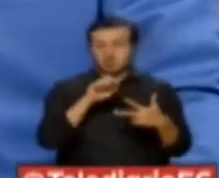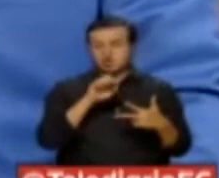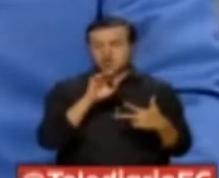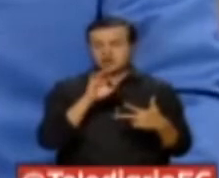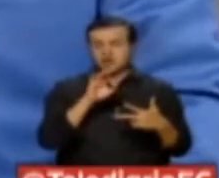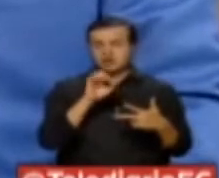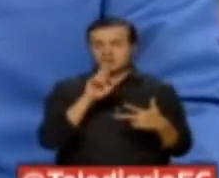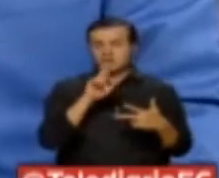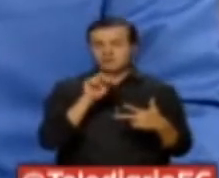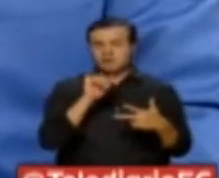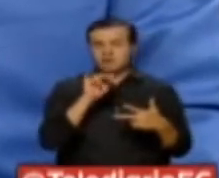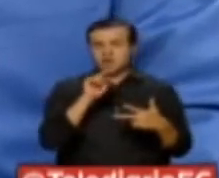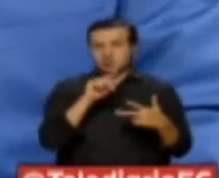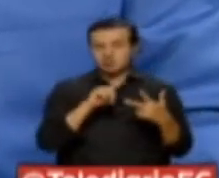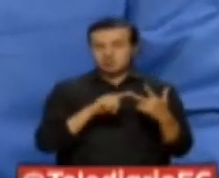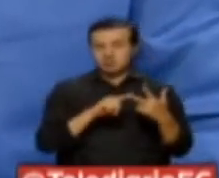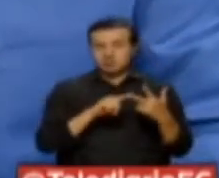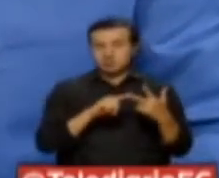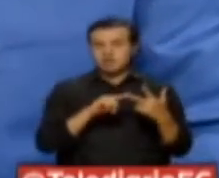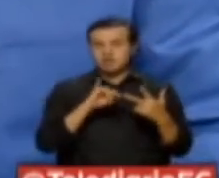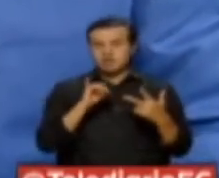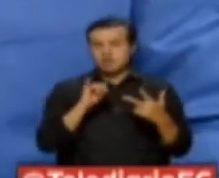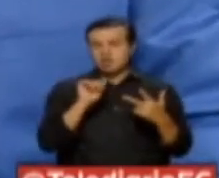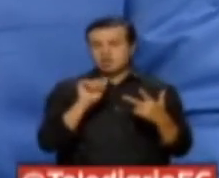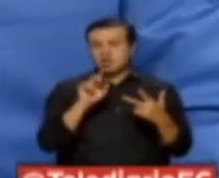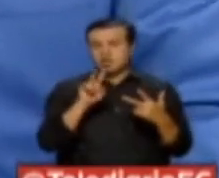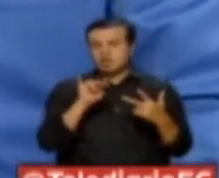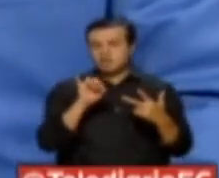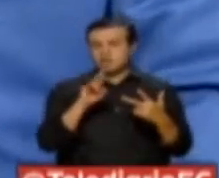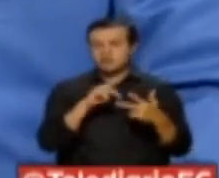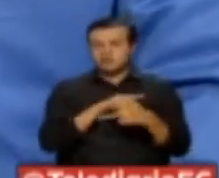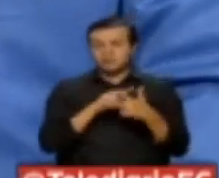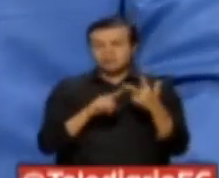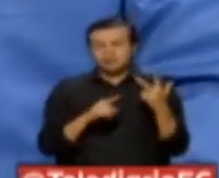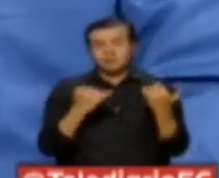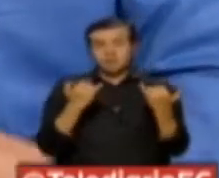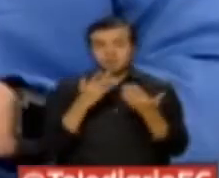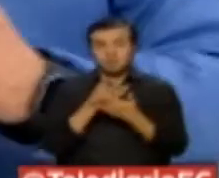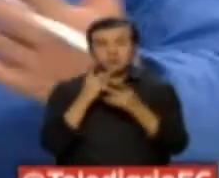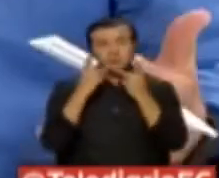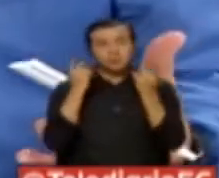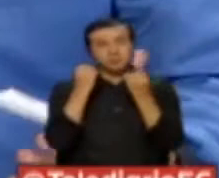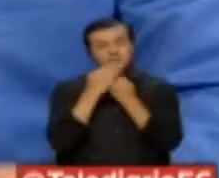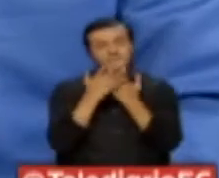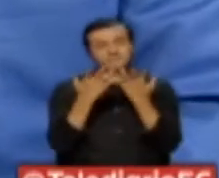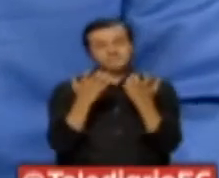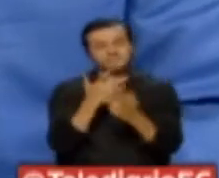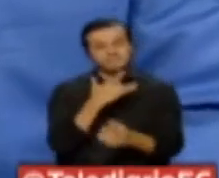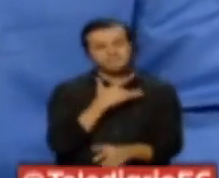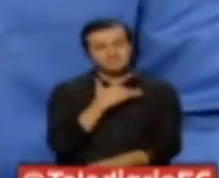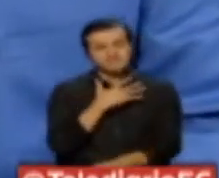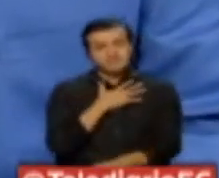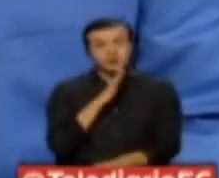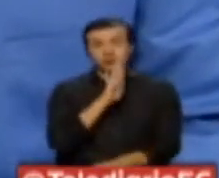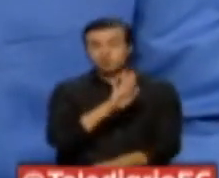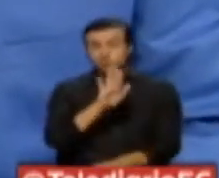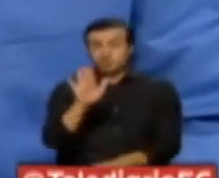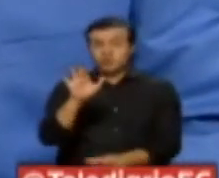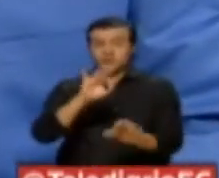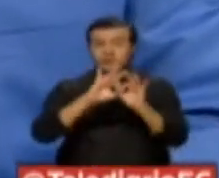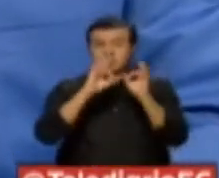una vez más a nombre de los medios públicos y de este espacio de información queremos extender a sus